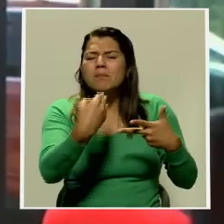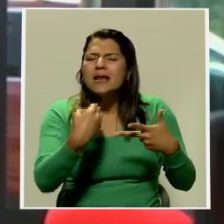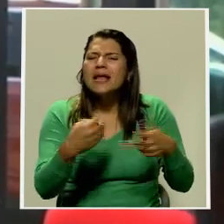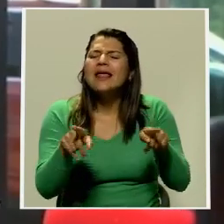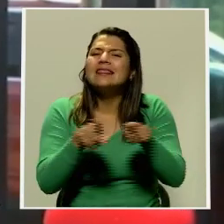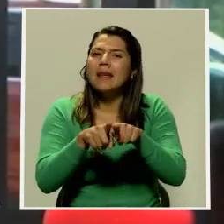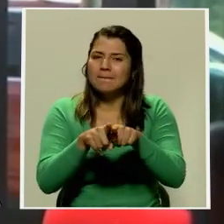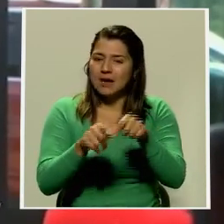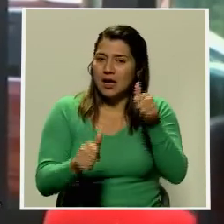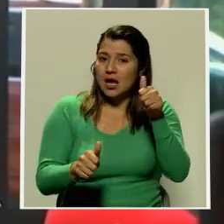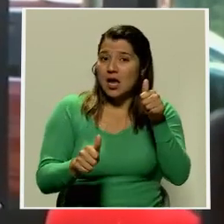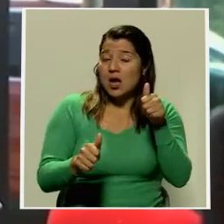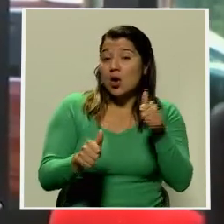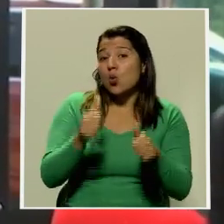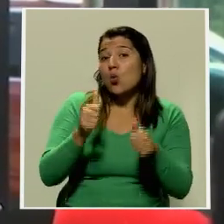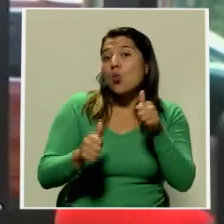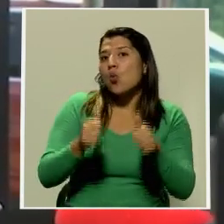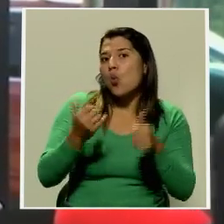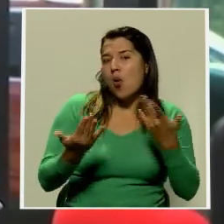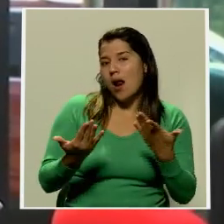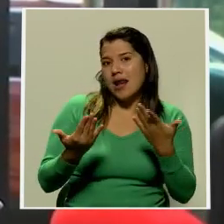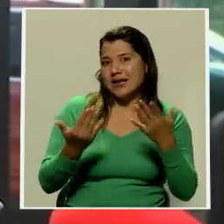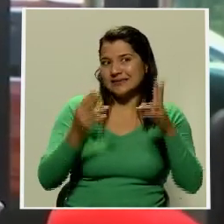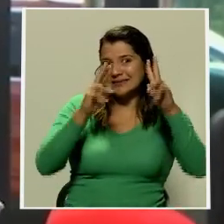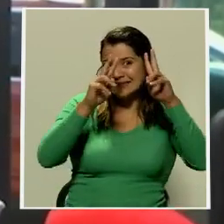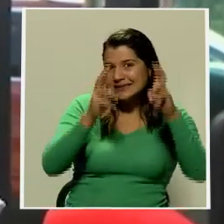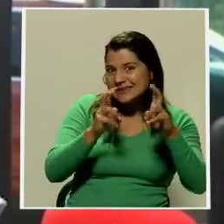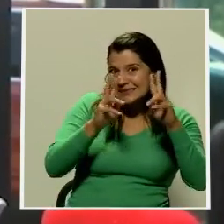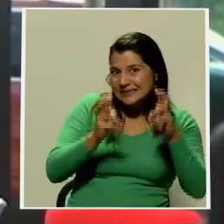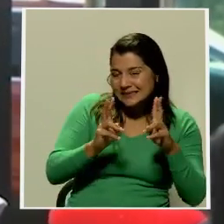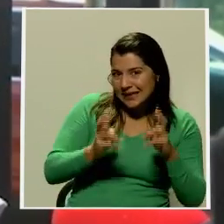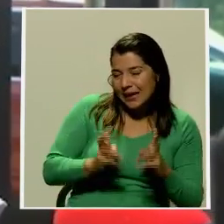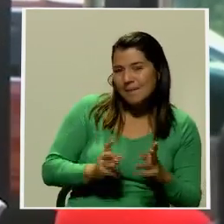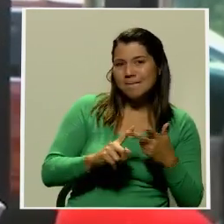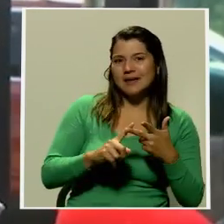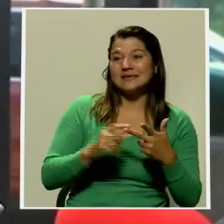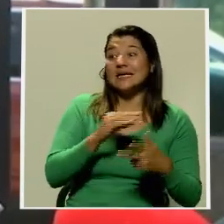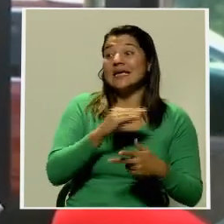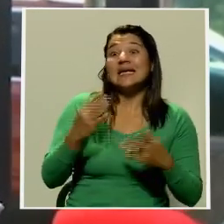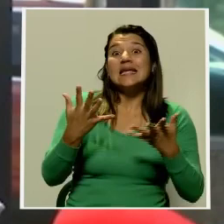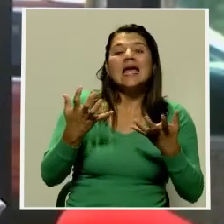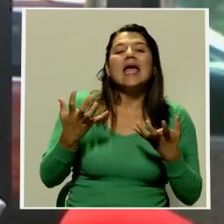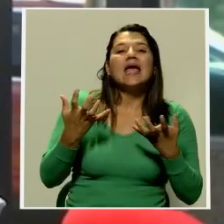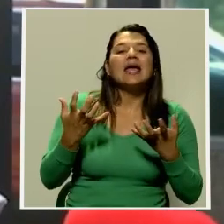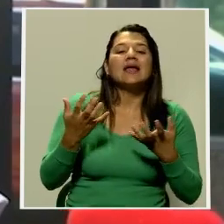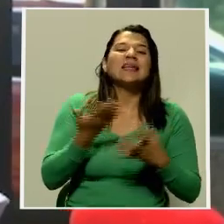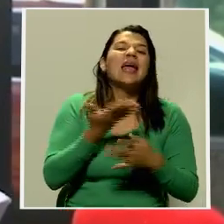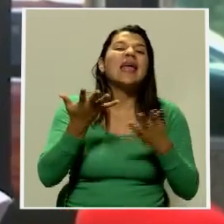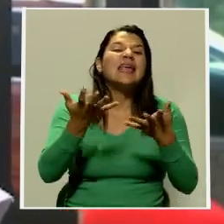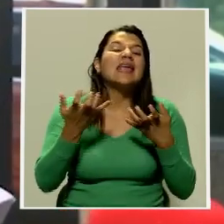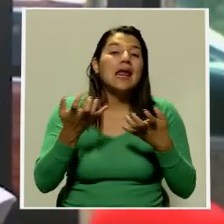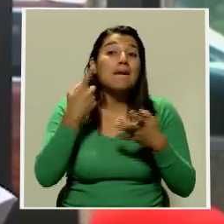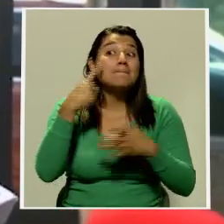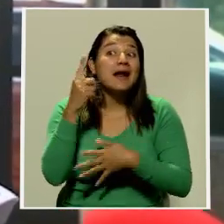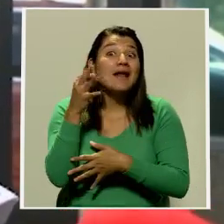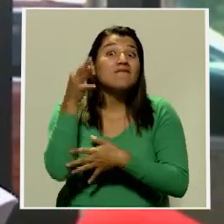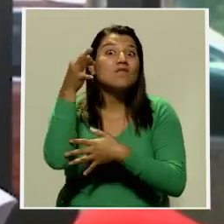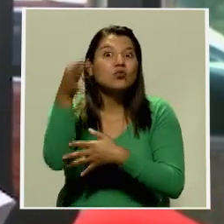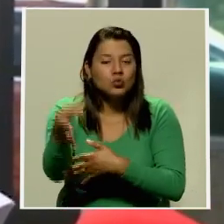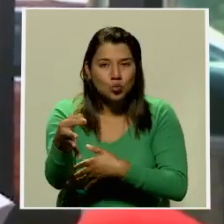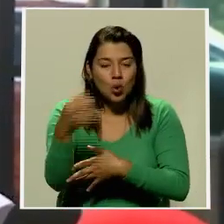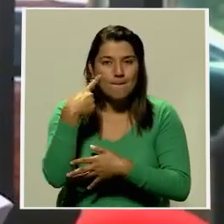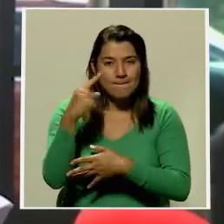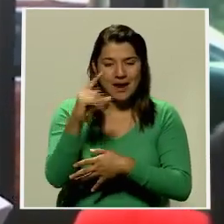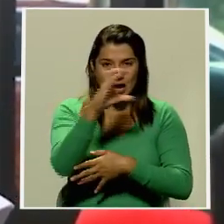los rubros que van a estructurar estos ejes y cuál es la pretensión final que vaya a garantizarle al país el tema de la